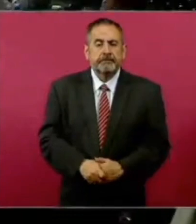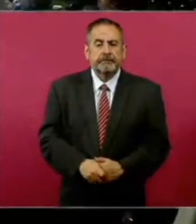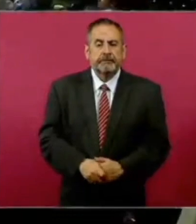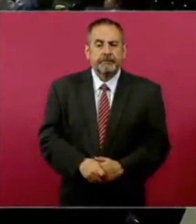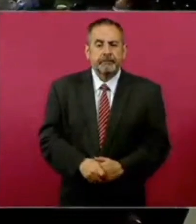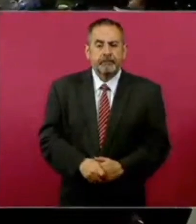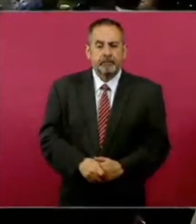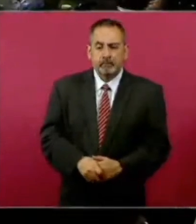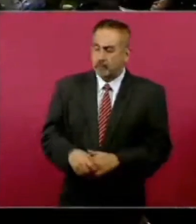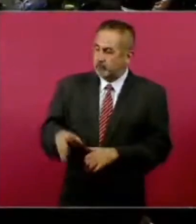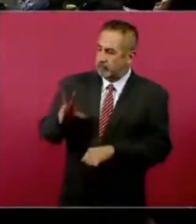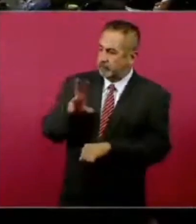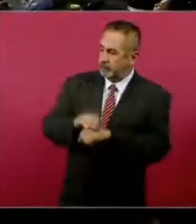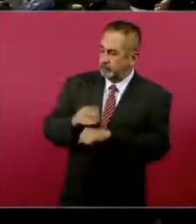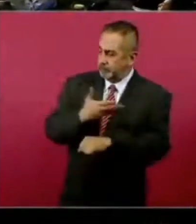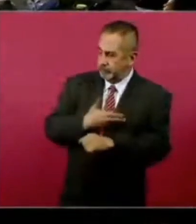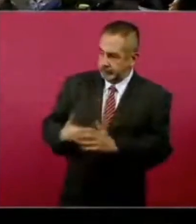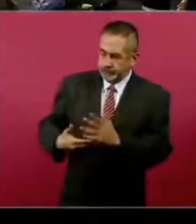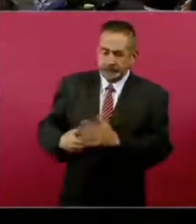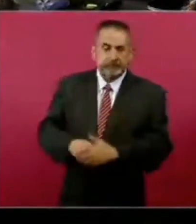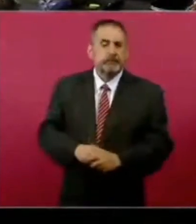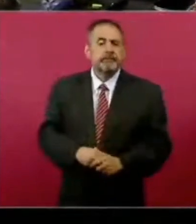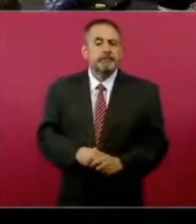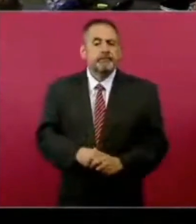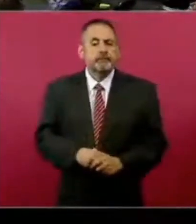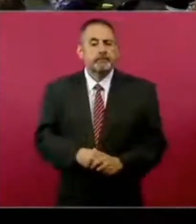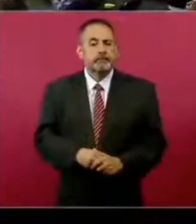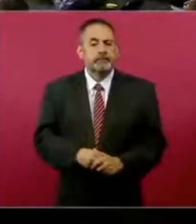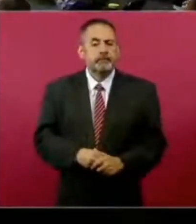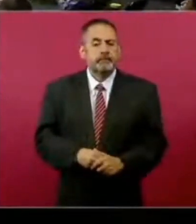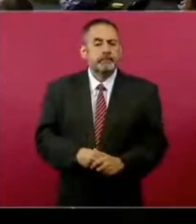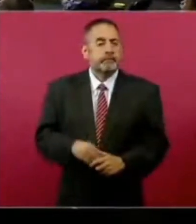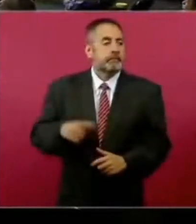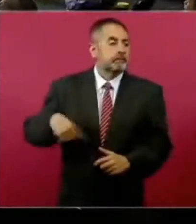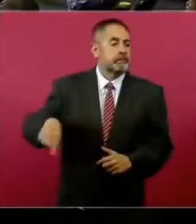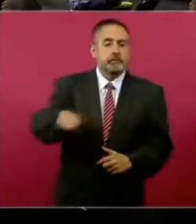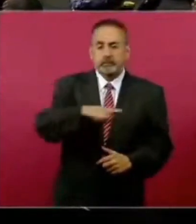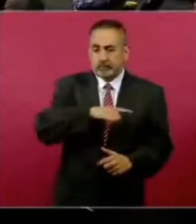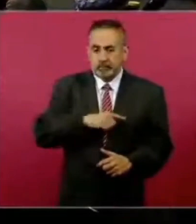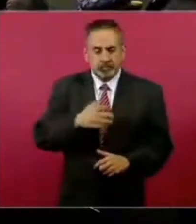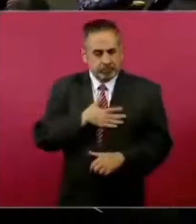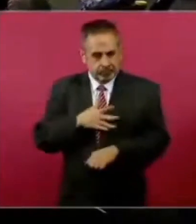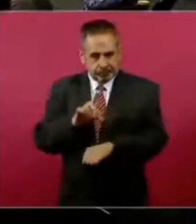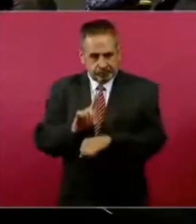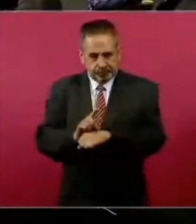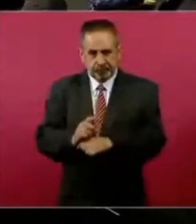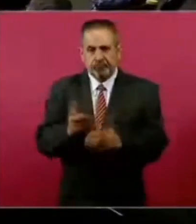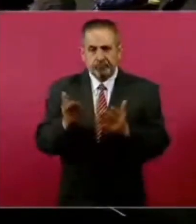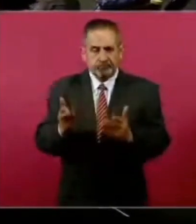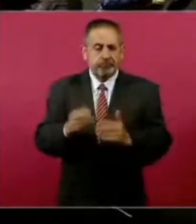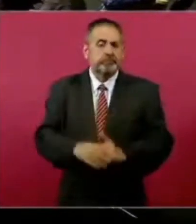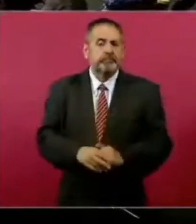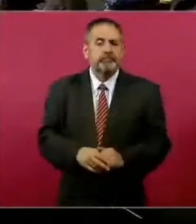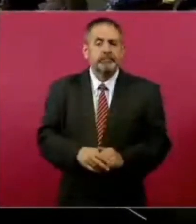con su permiso señor presidente Muy buenos días a todas y todos ustedes